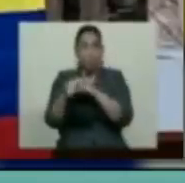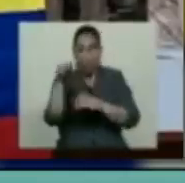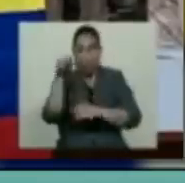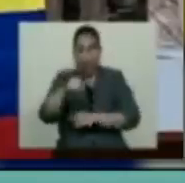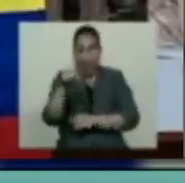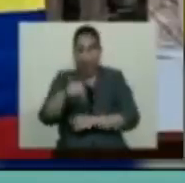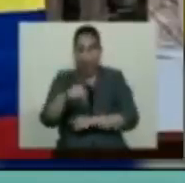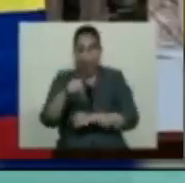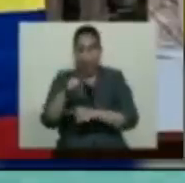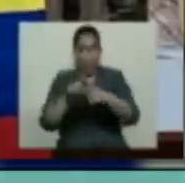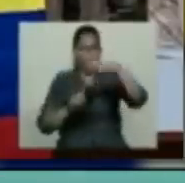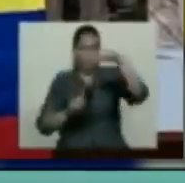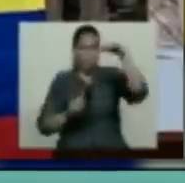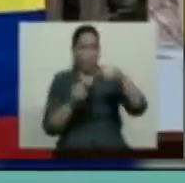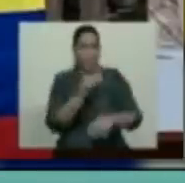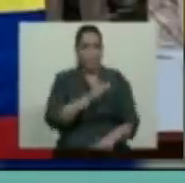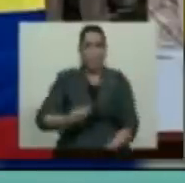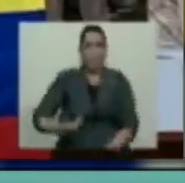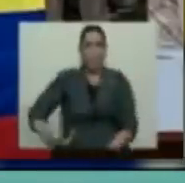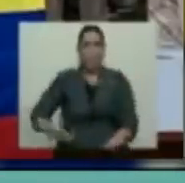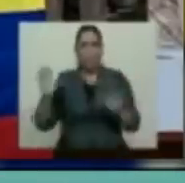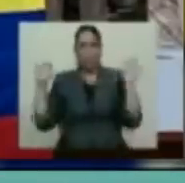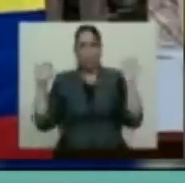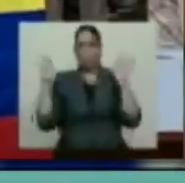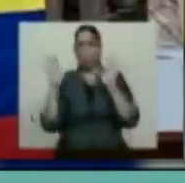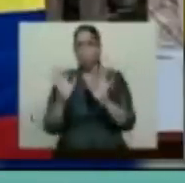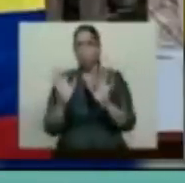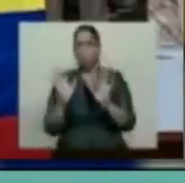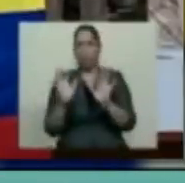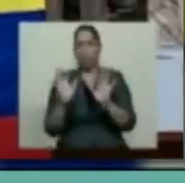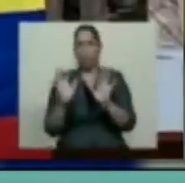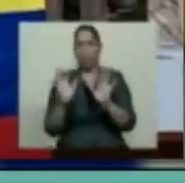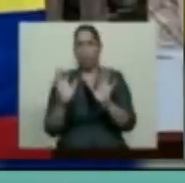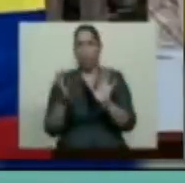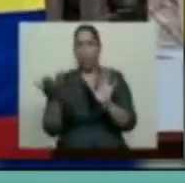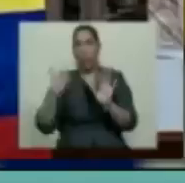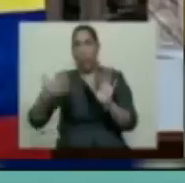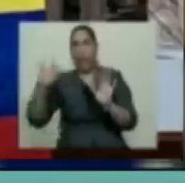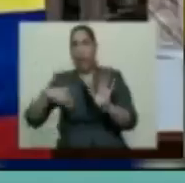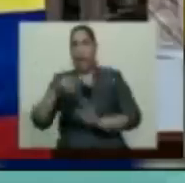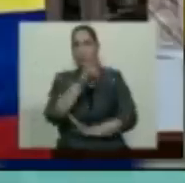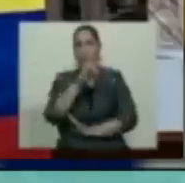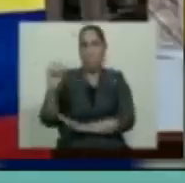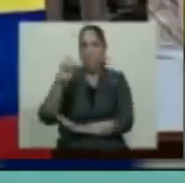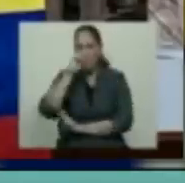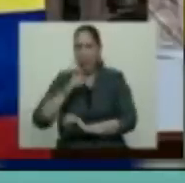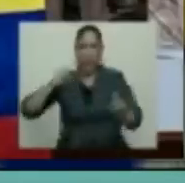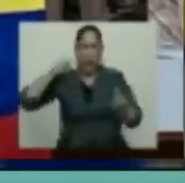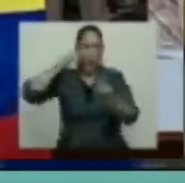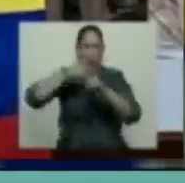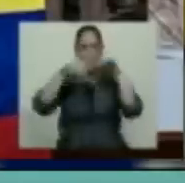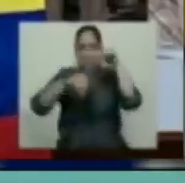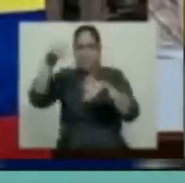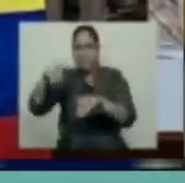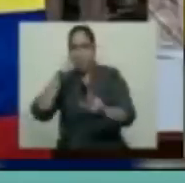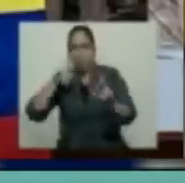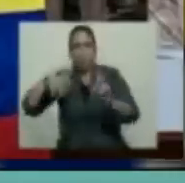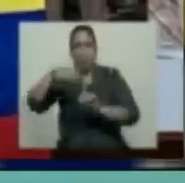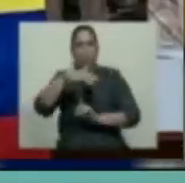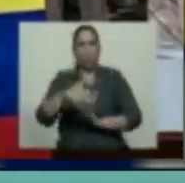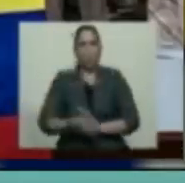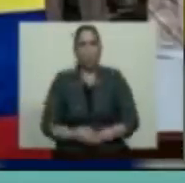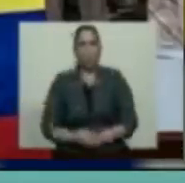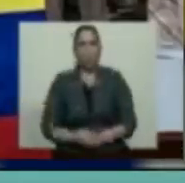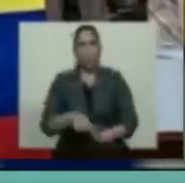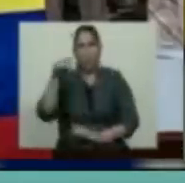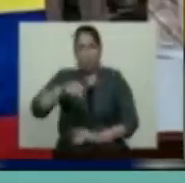decide nombrar embajadores en los países clave de la región, entre ellos Argentina. Claro. Eso es otra cosa. Interesante,